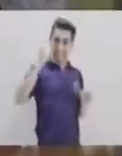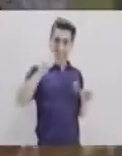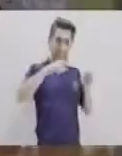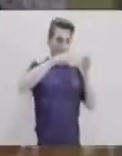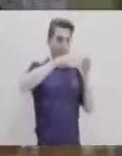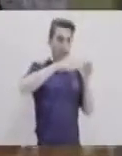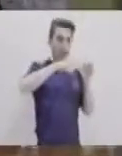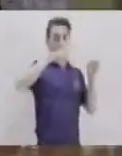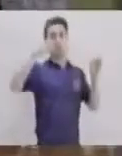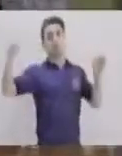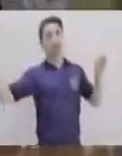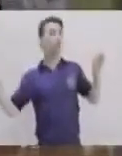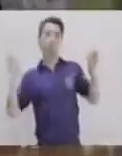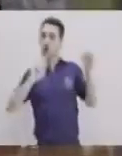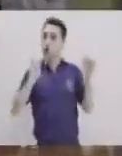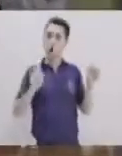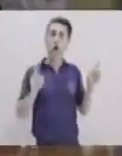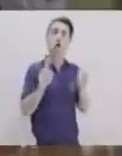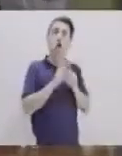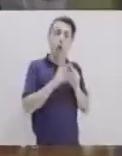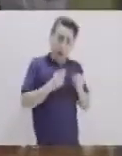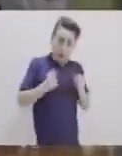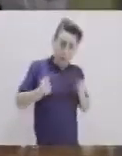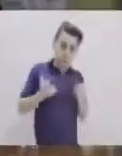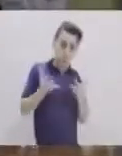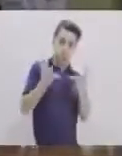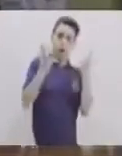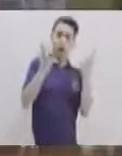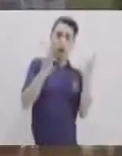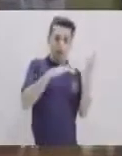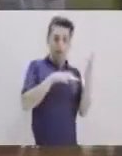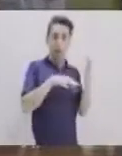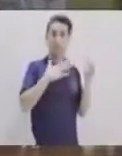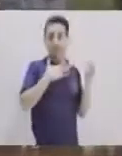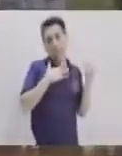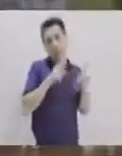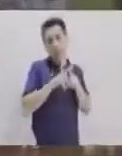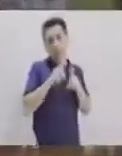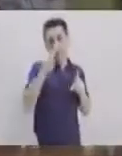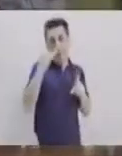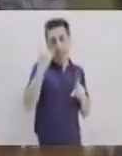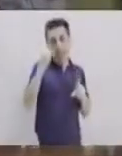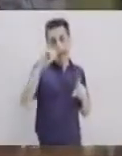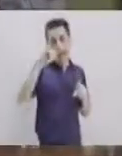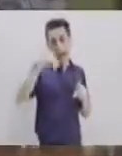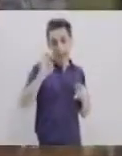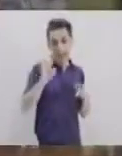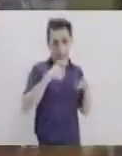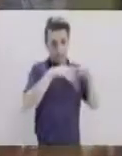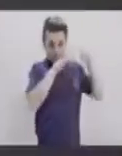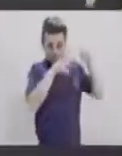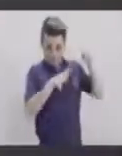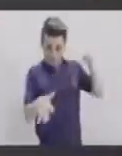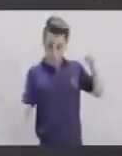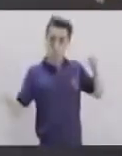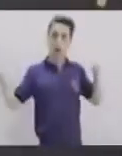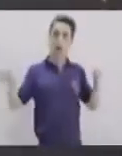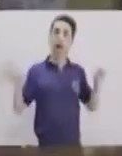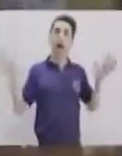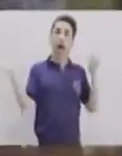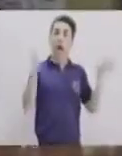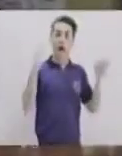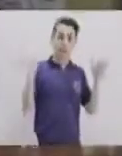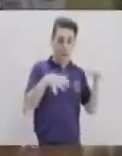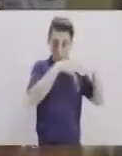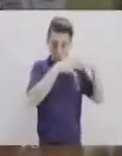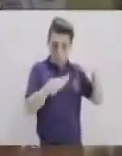viaja. De ese modo, cuando un objeto hace un sonido en un extremo, empuja el aire, que